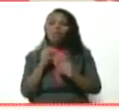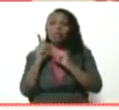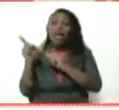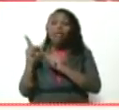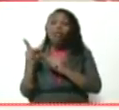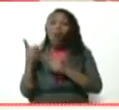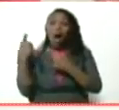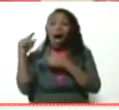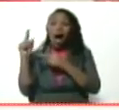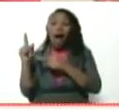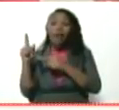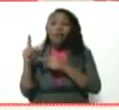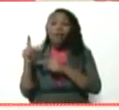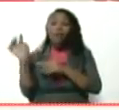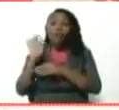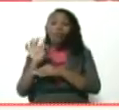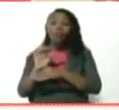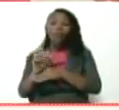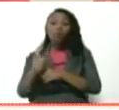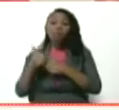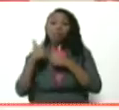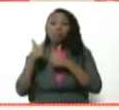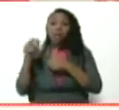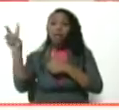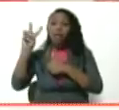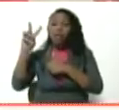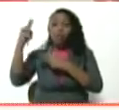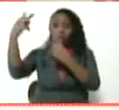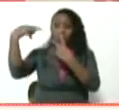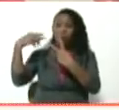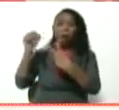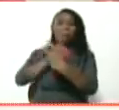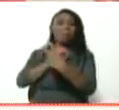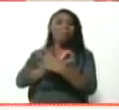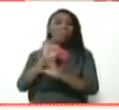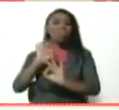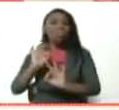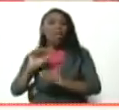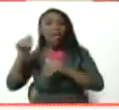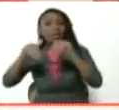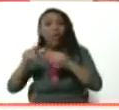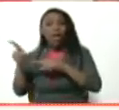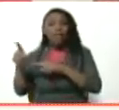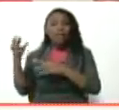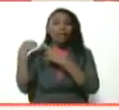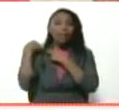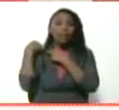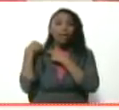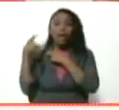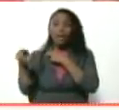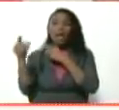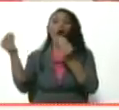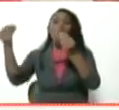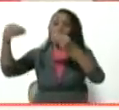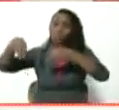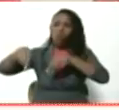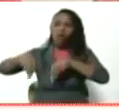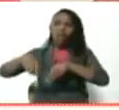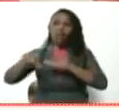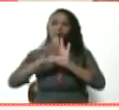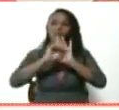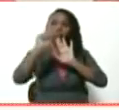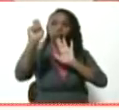sirve para que algún sector del mundo vea que aquí en Venezuela nosotros no le tenemos miedo a elecciones, porque esas son las elecciones que corresponden de acuerdo a esta